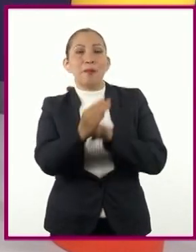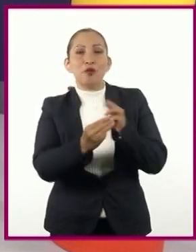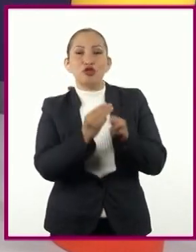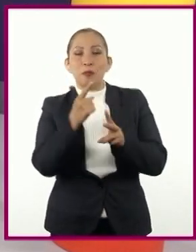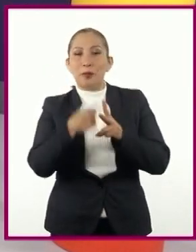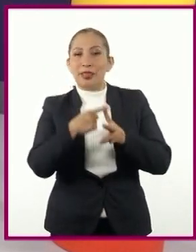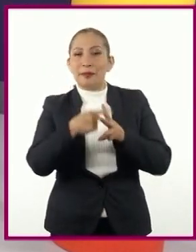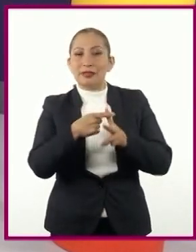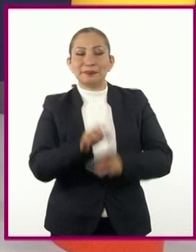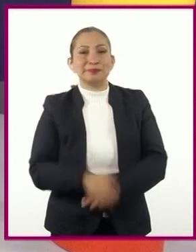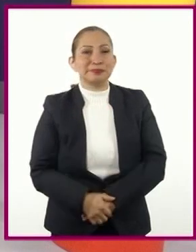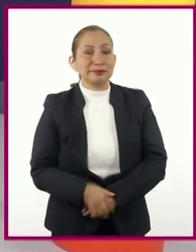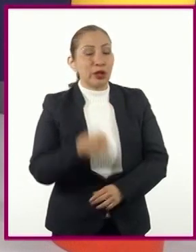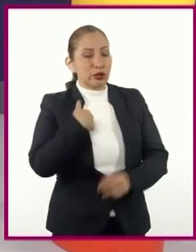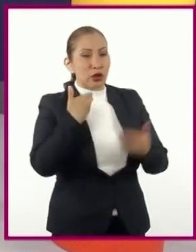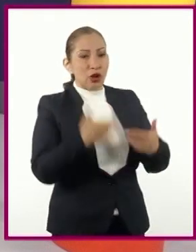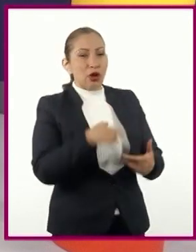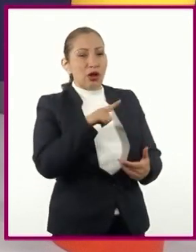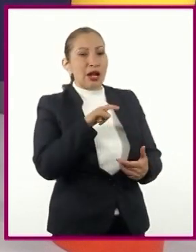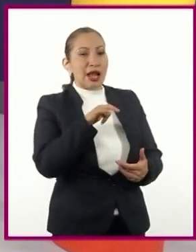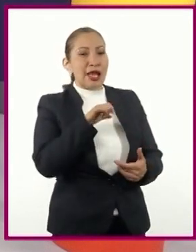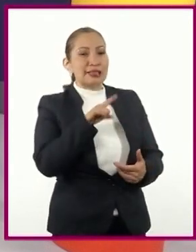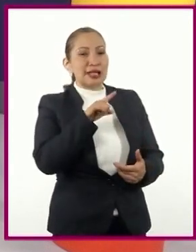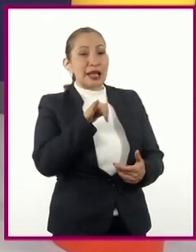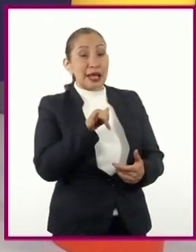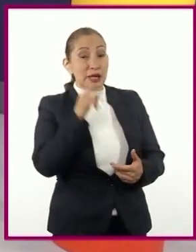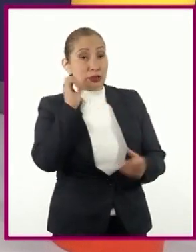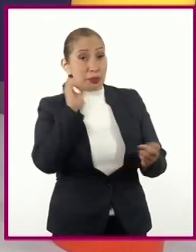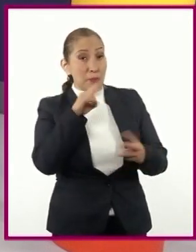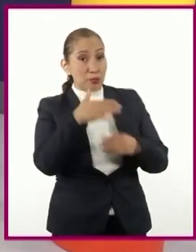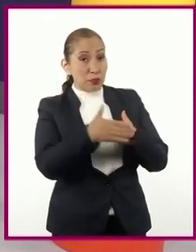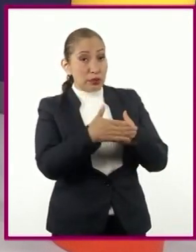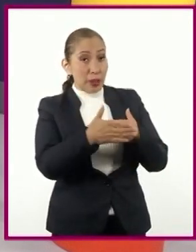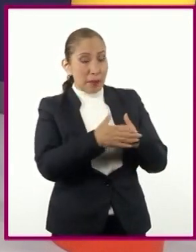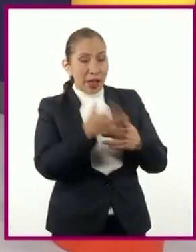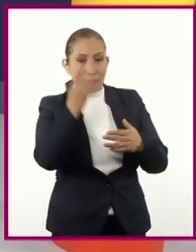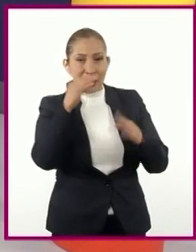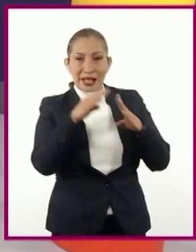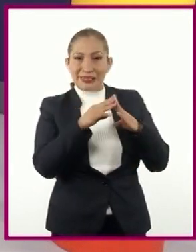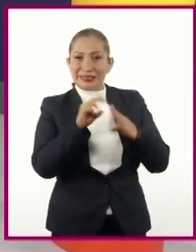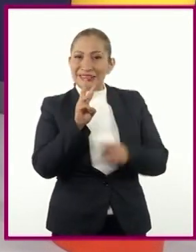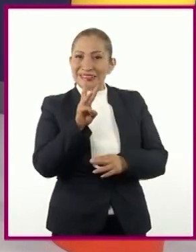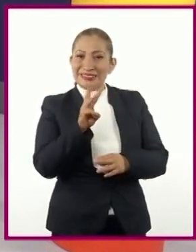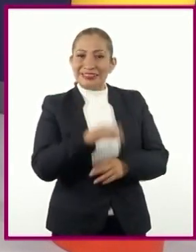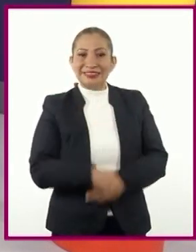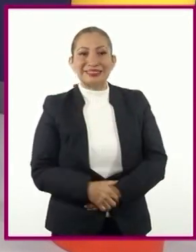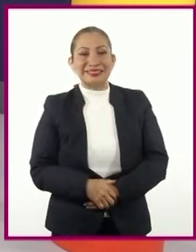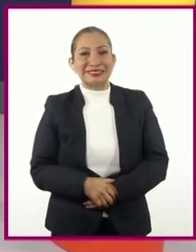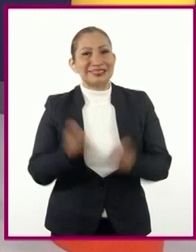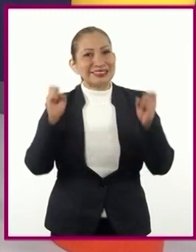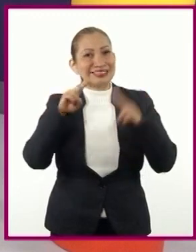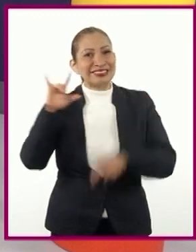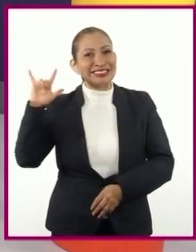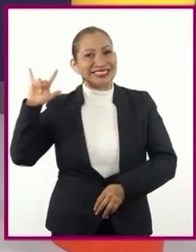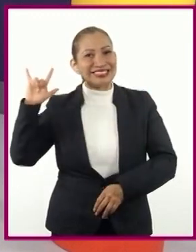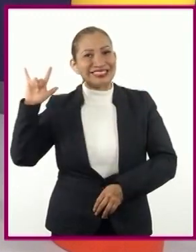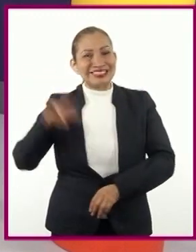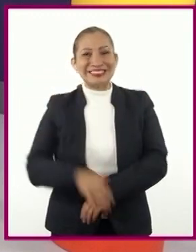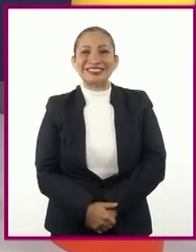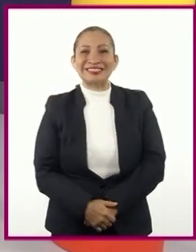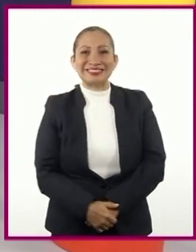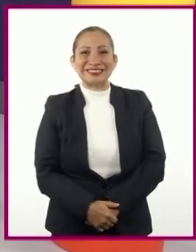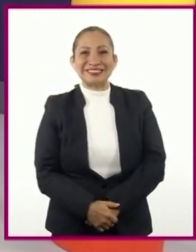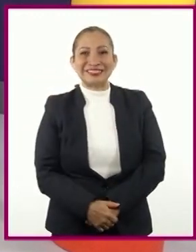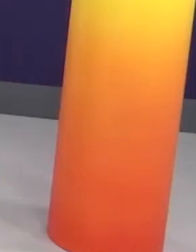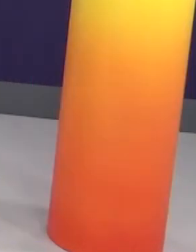de las matemáticas. Y yo soy Leslie Mendívil. Nos vemos en otra sesión de Aprende en Casa 3. Hasta la próxima.